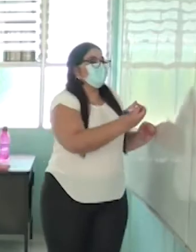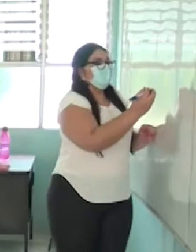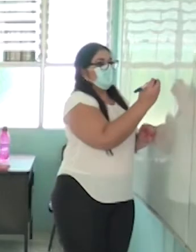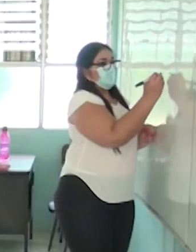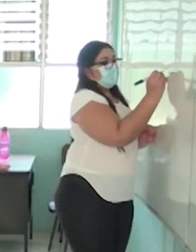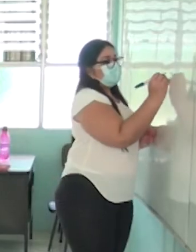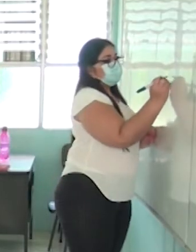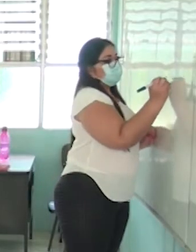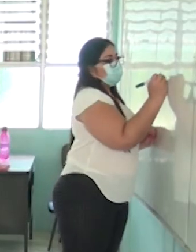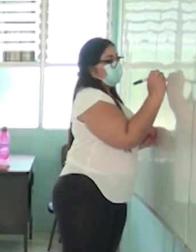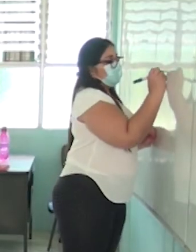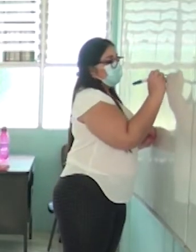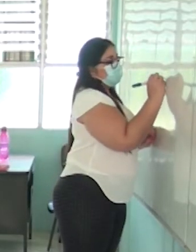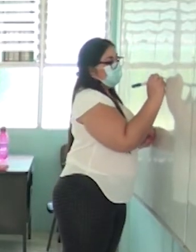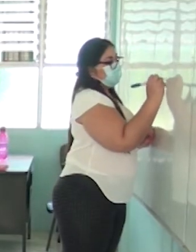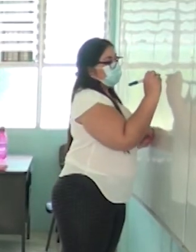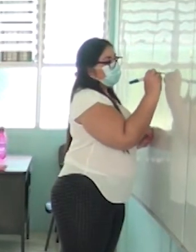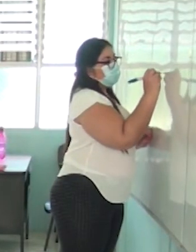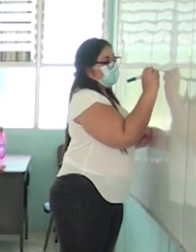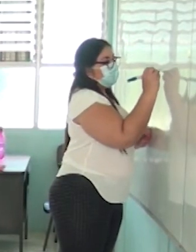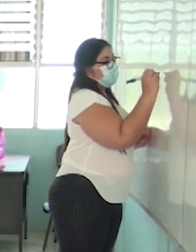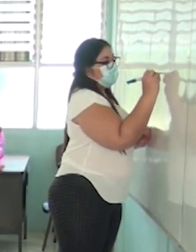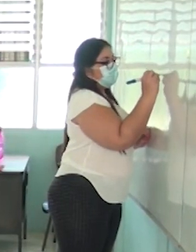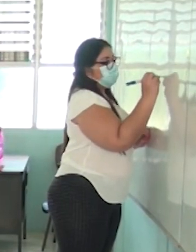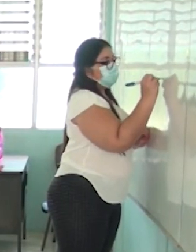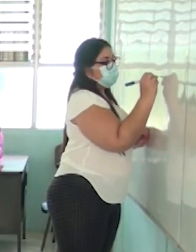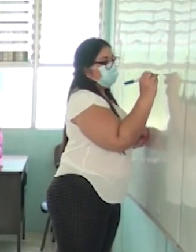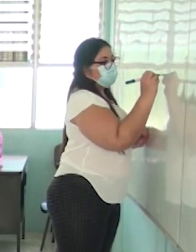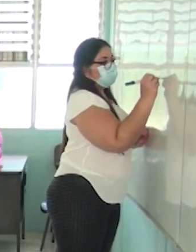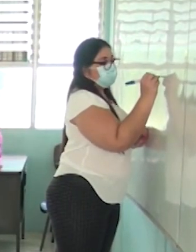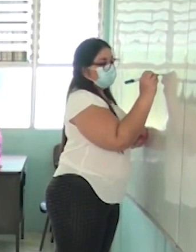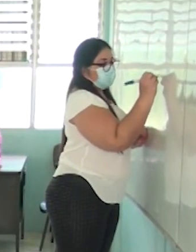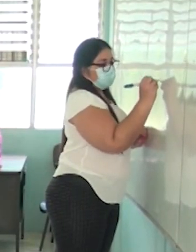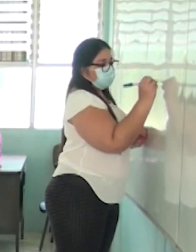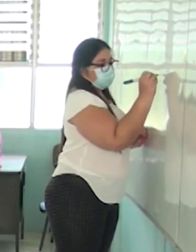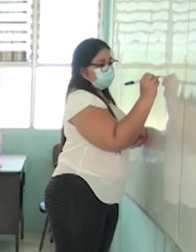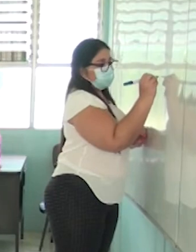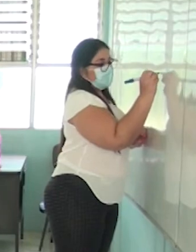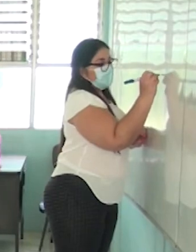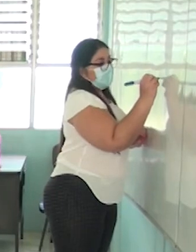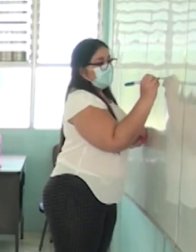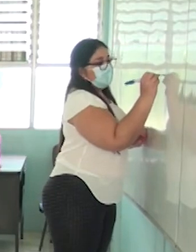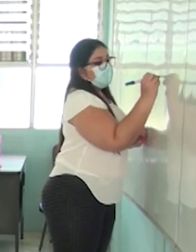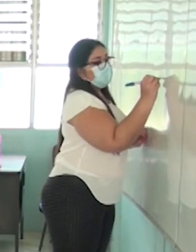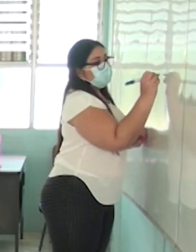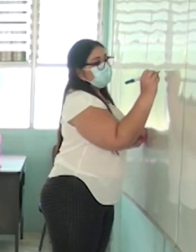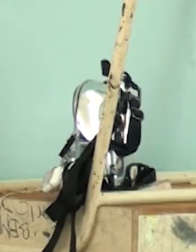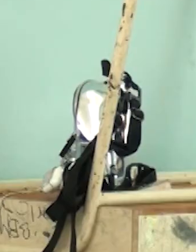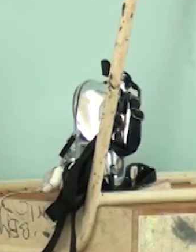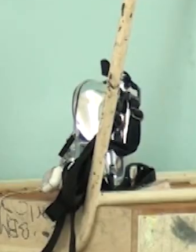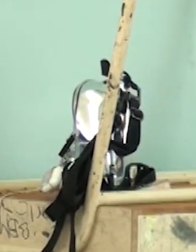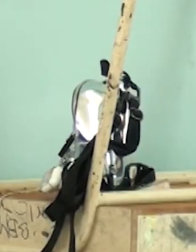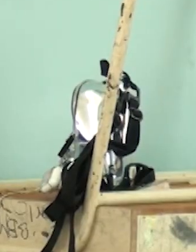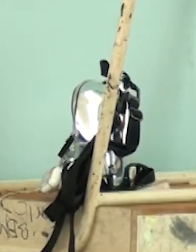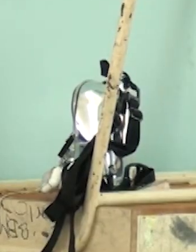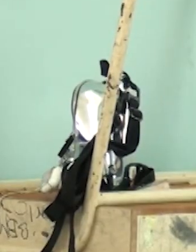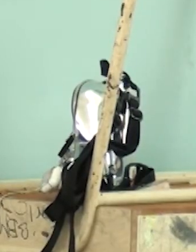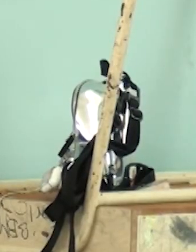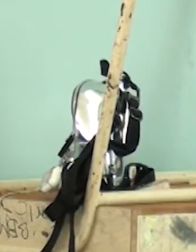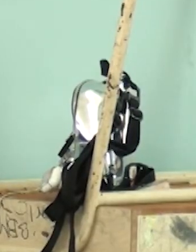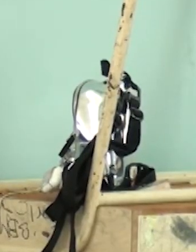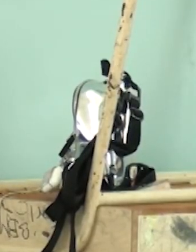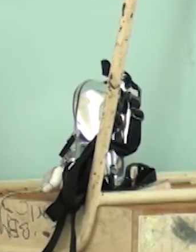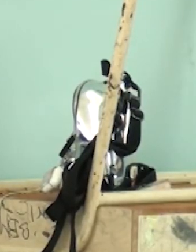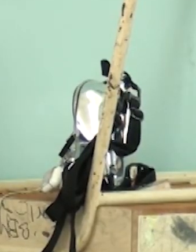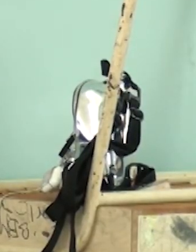2022 y se habrán cumplido 197 días de clase para el debido desarrollo y conclusión del curso lectivo 2021